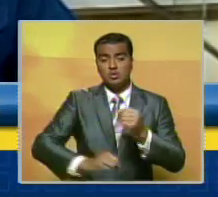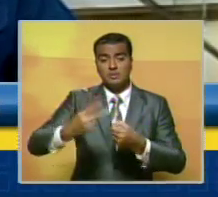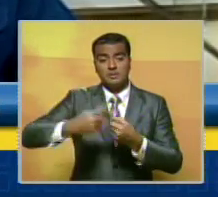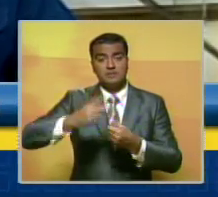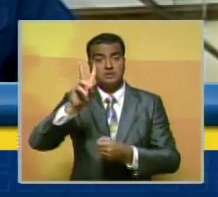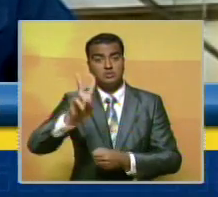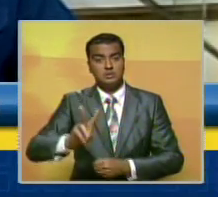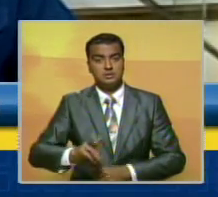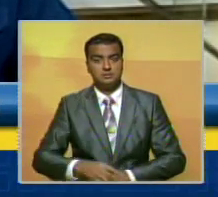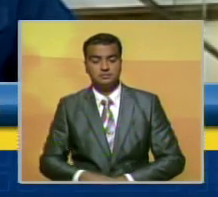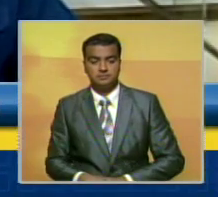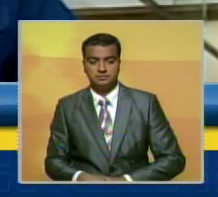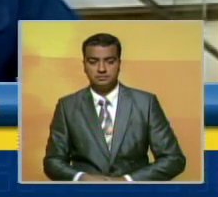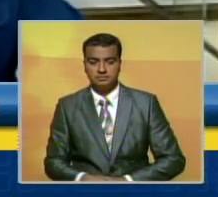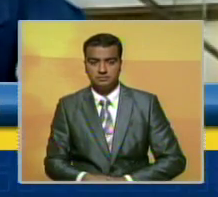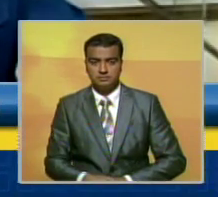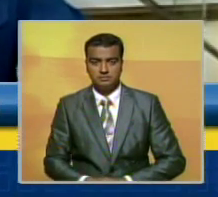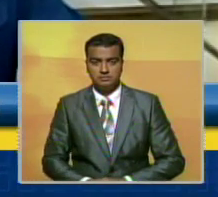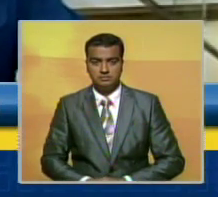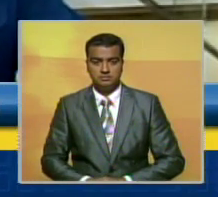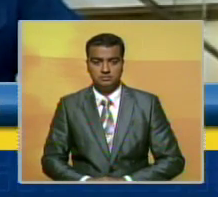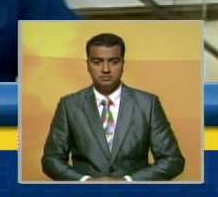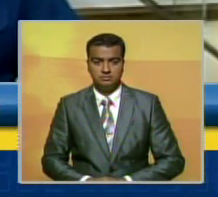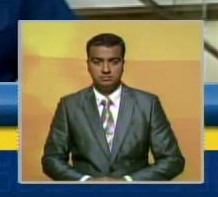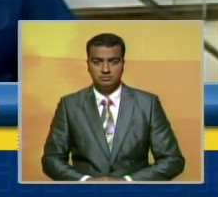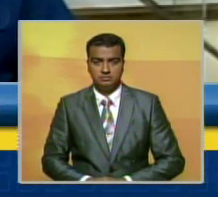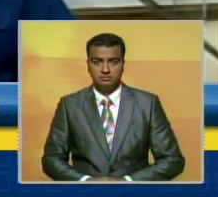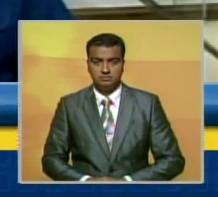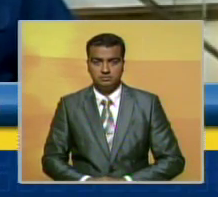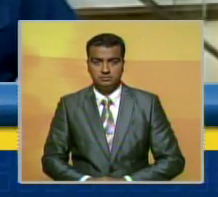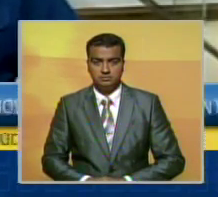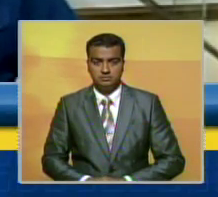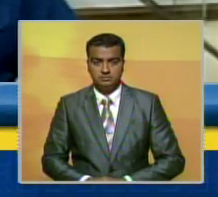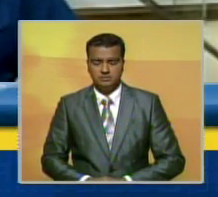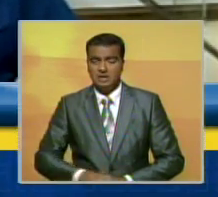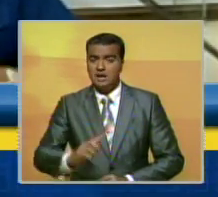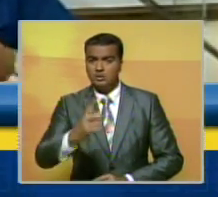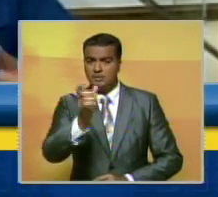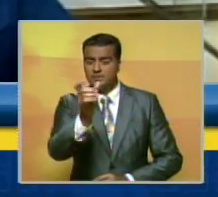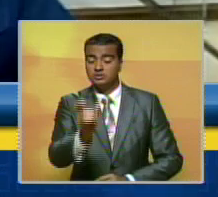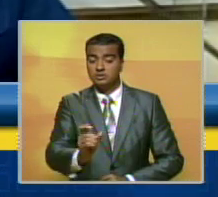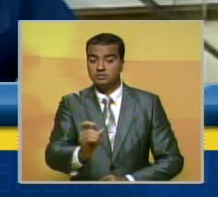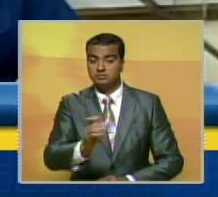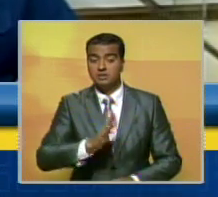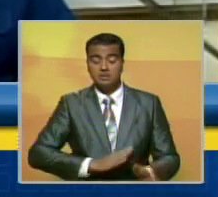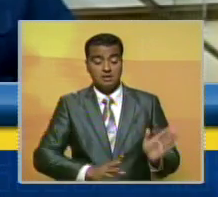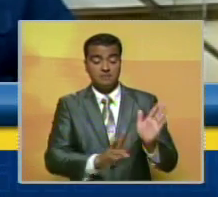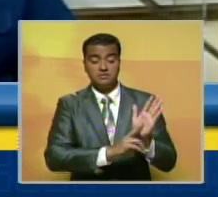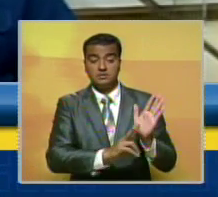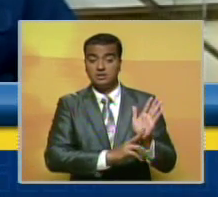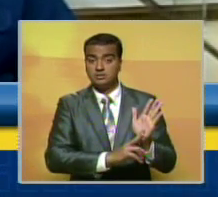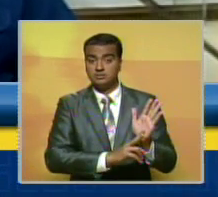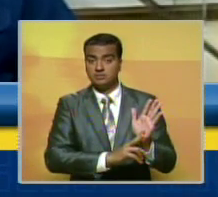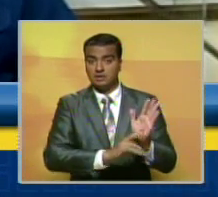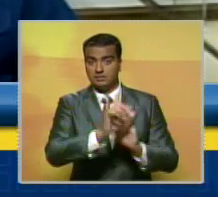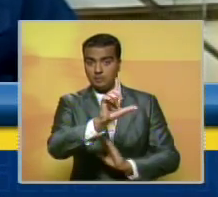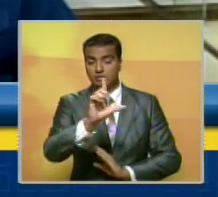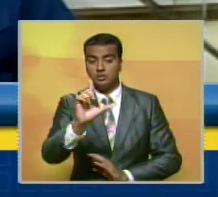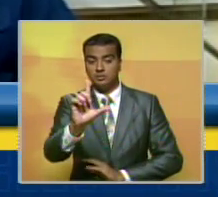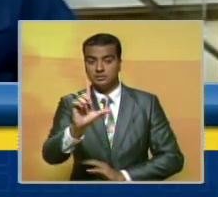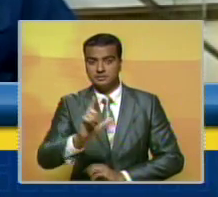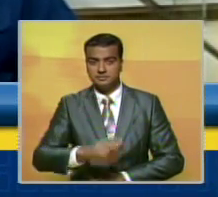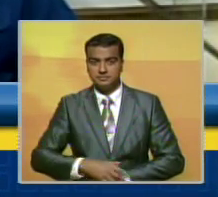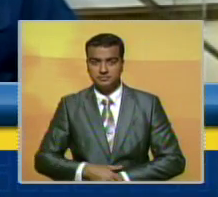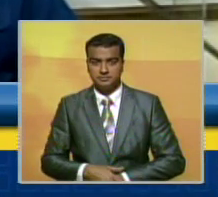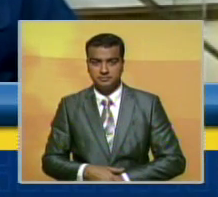PDVSA. Se le retiró a una persona que estaba visitando al señor Leopoldo